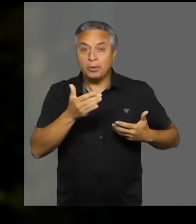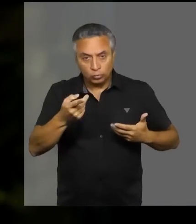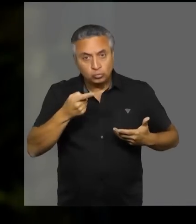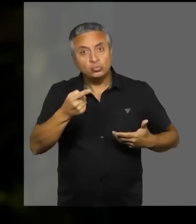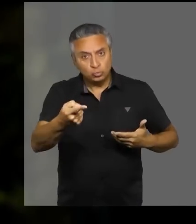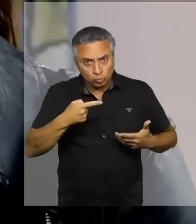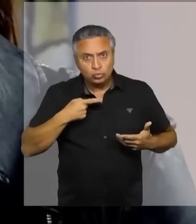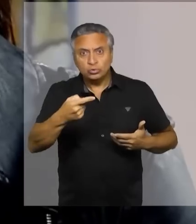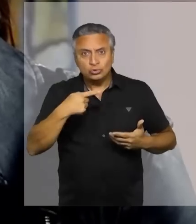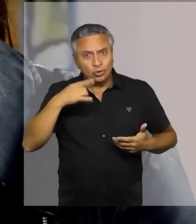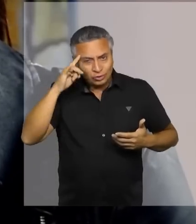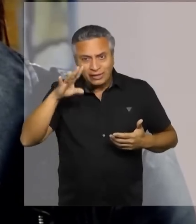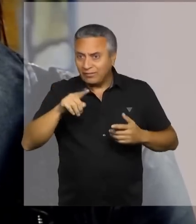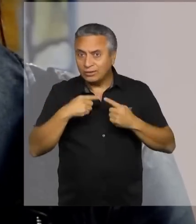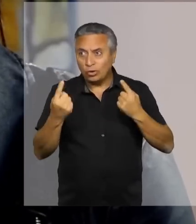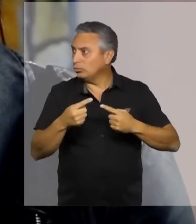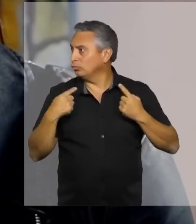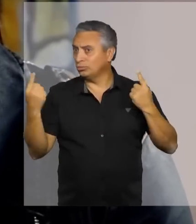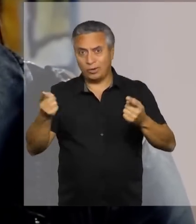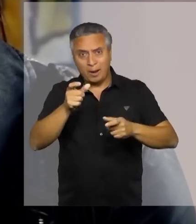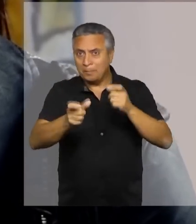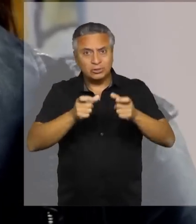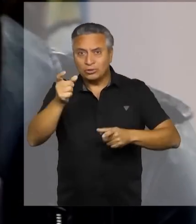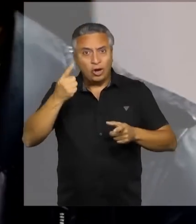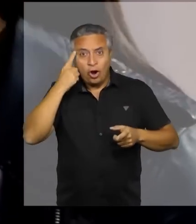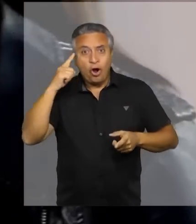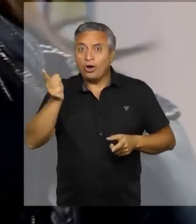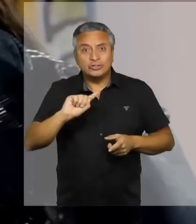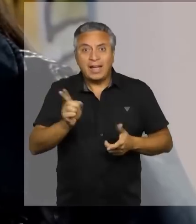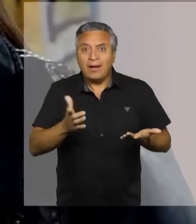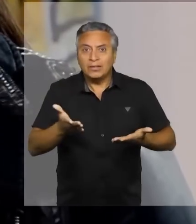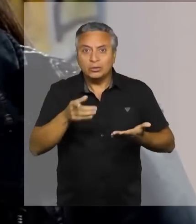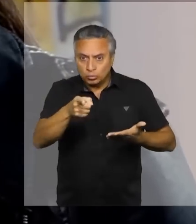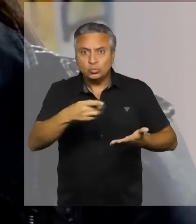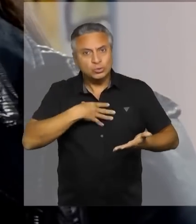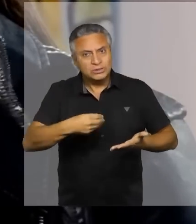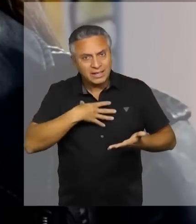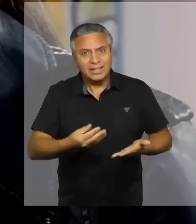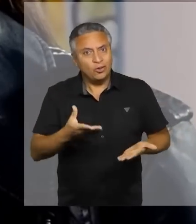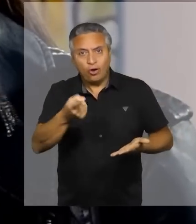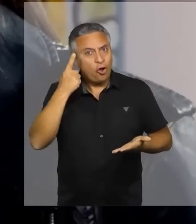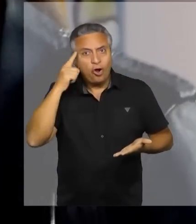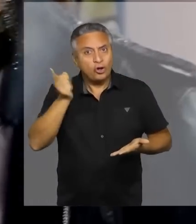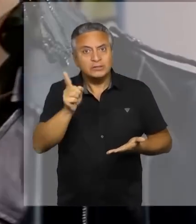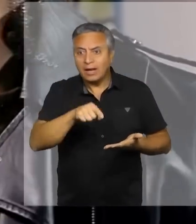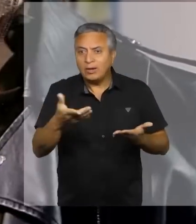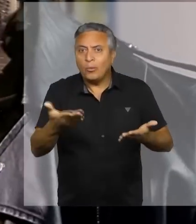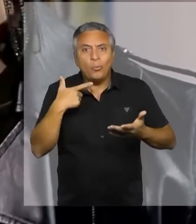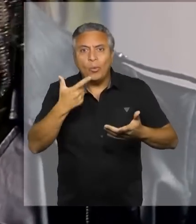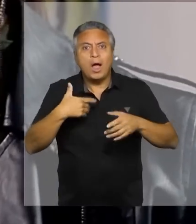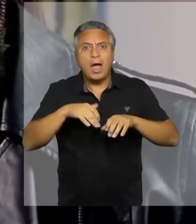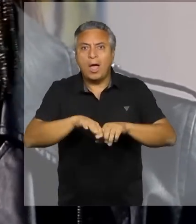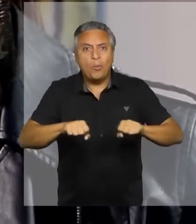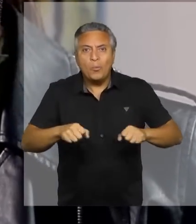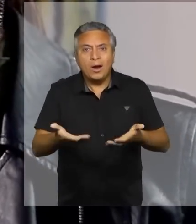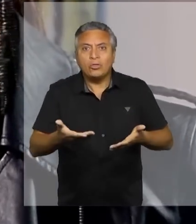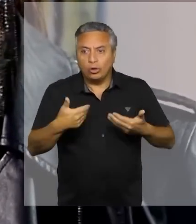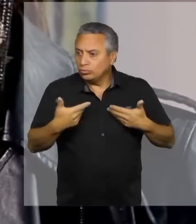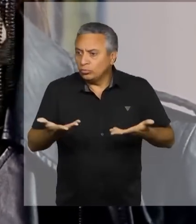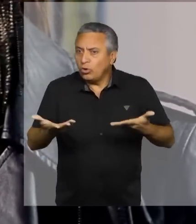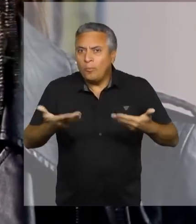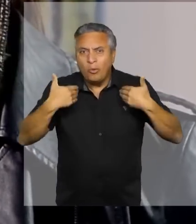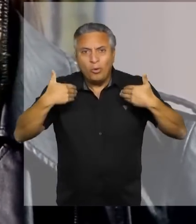sabemos eso. El resto de las personas no saben eso. Tus hijos no saben cuál es nuestro trato. ¿Tú te das cuenta cómo quedo yo con todo